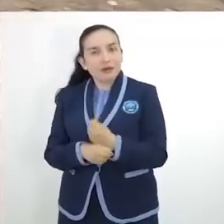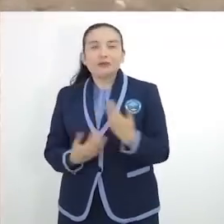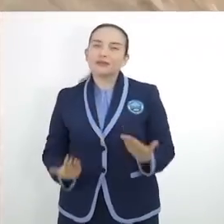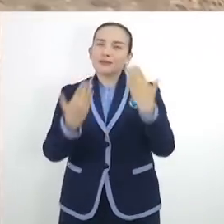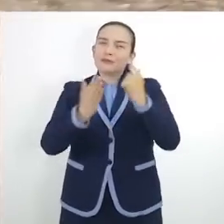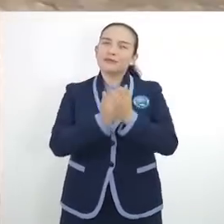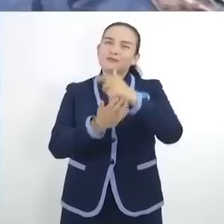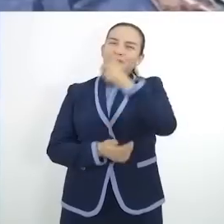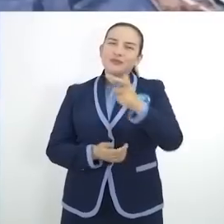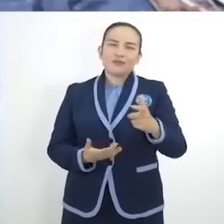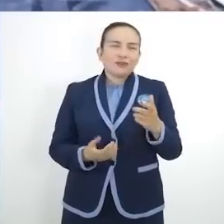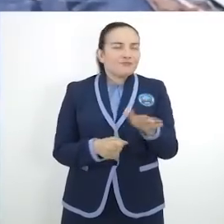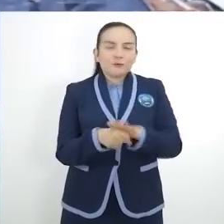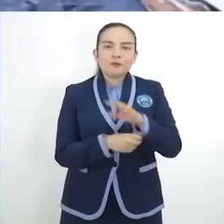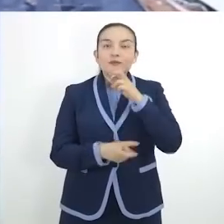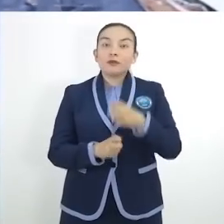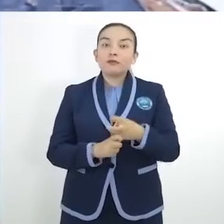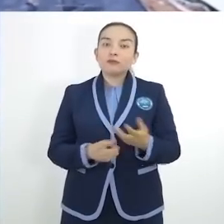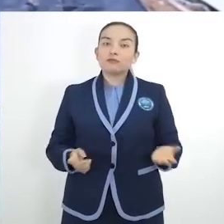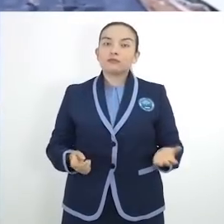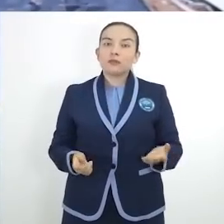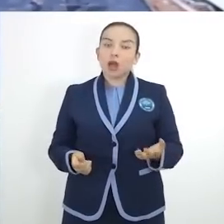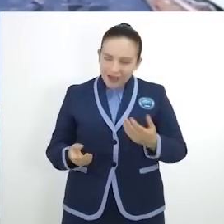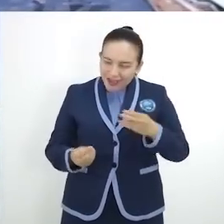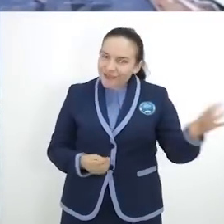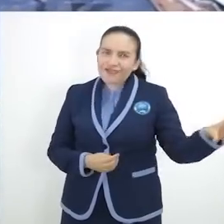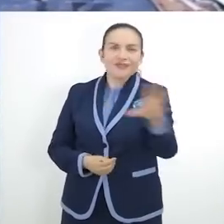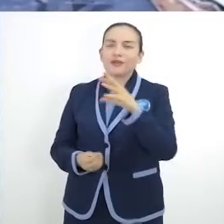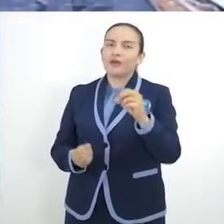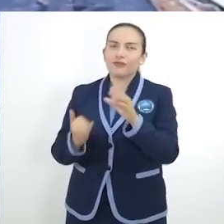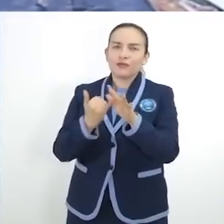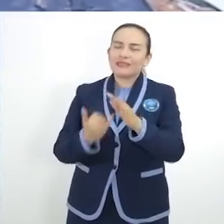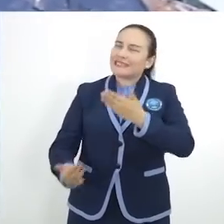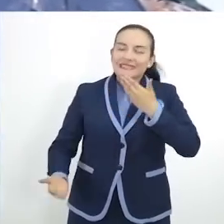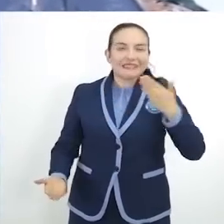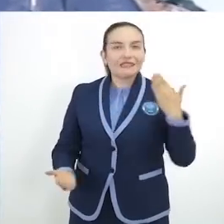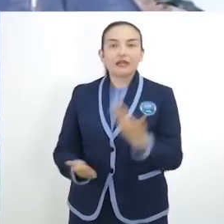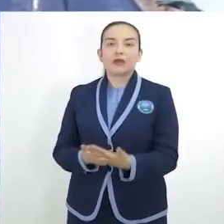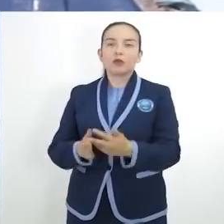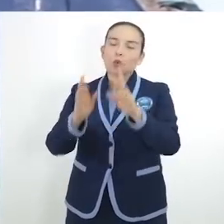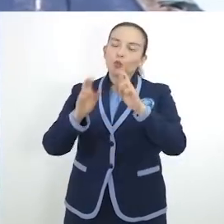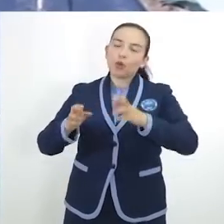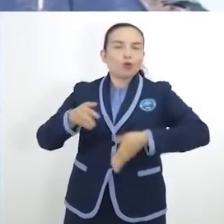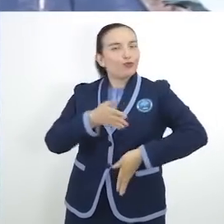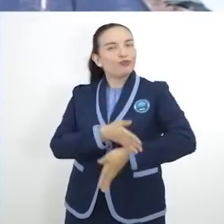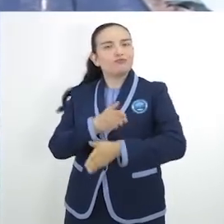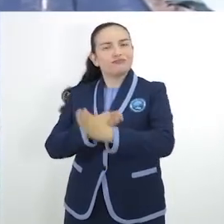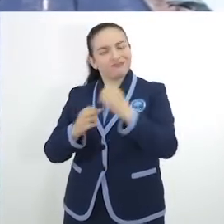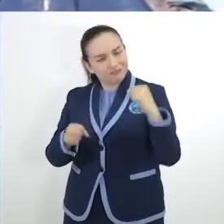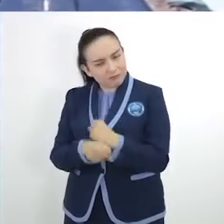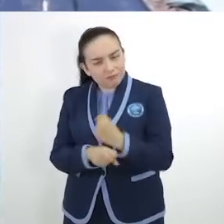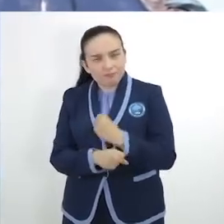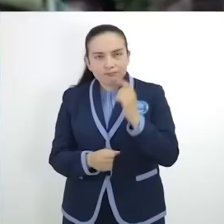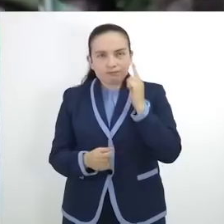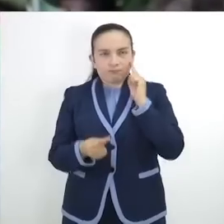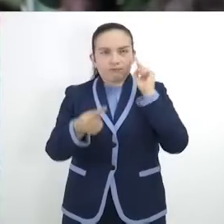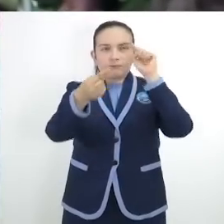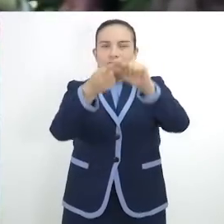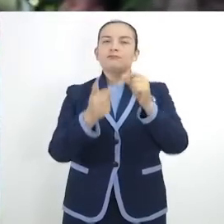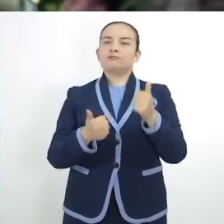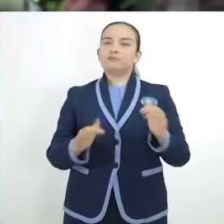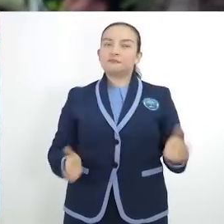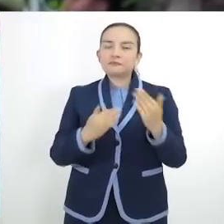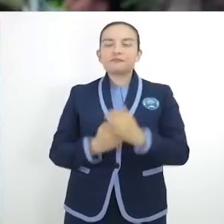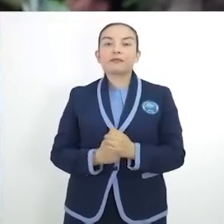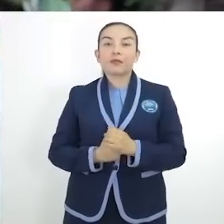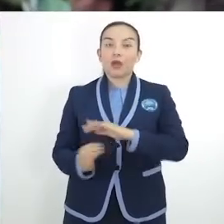las personas menos favorecidas. Para todos ellos, mil gracias, y ojalá continuemos haciendo este trabajo con fe en la causa. A la doctora María